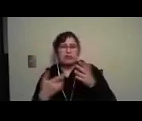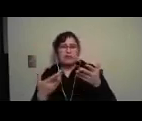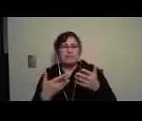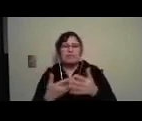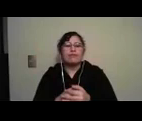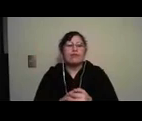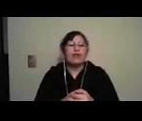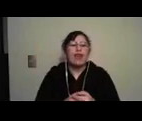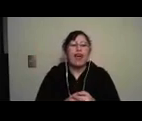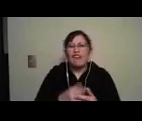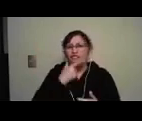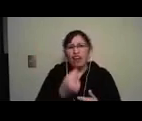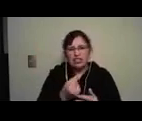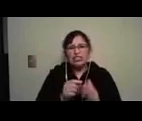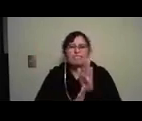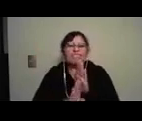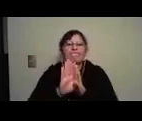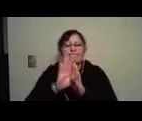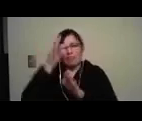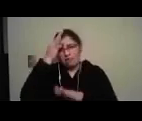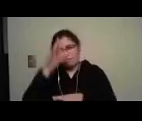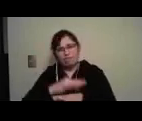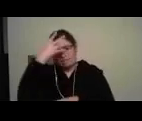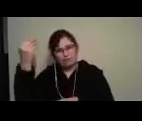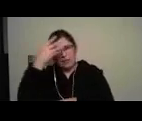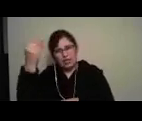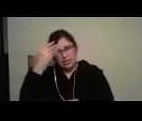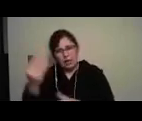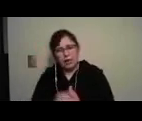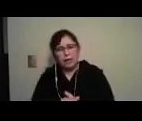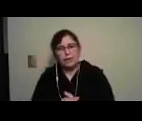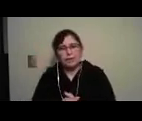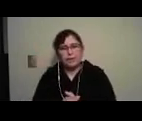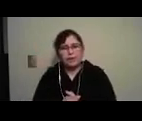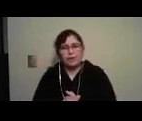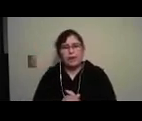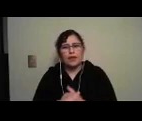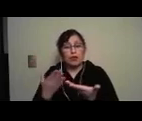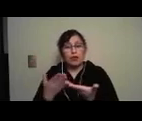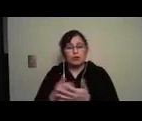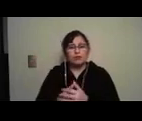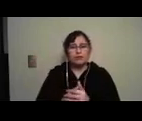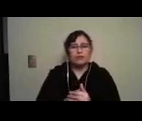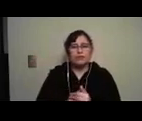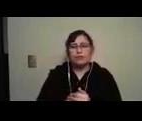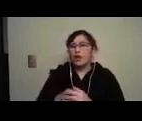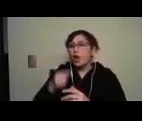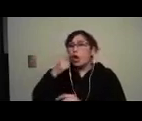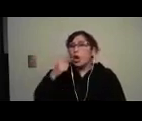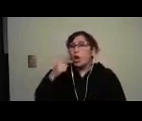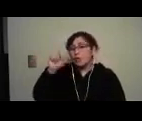esta enfermedad. ¿Ya? Lo que encontró el señor Lois Alzheimer, que era